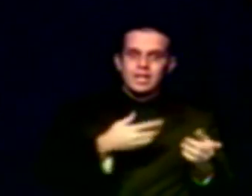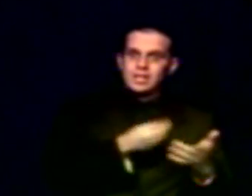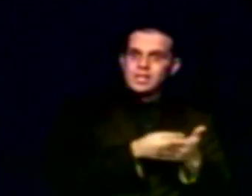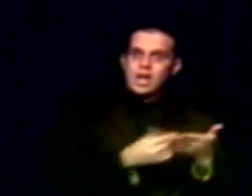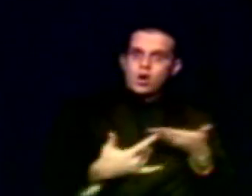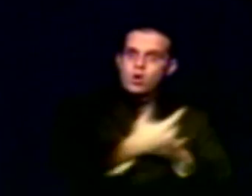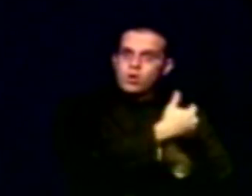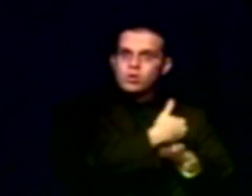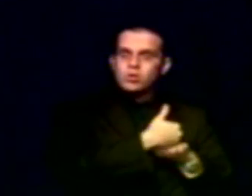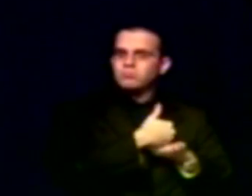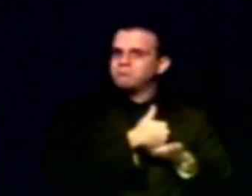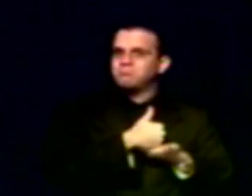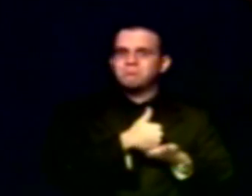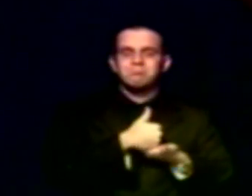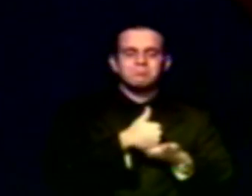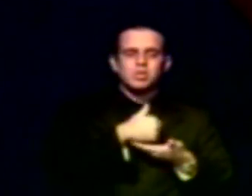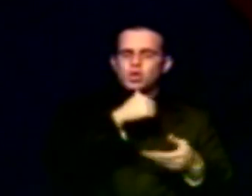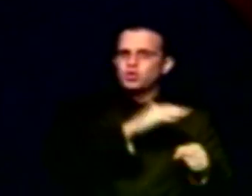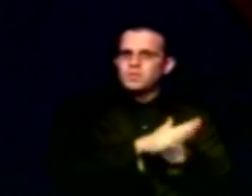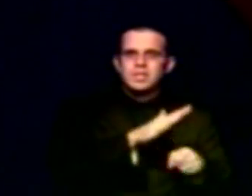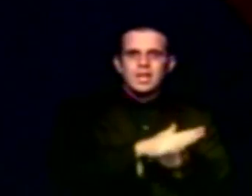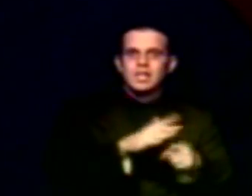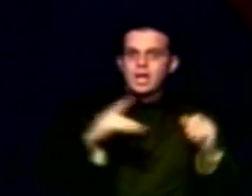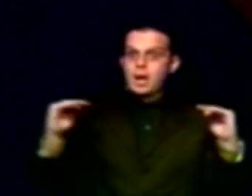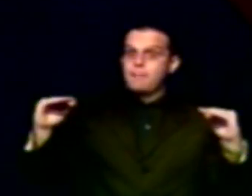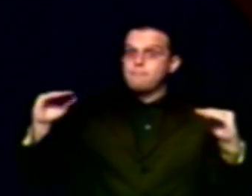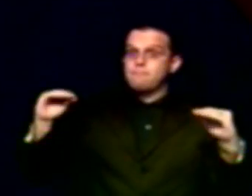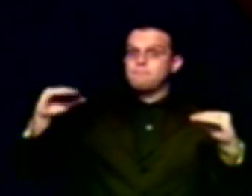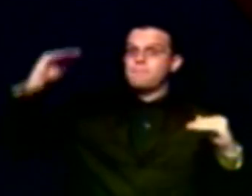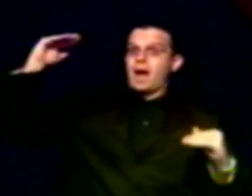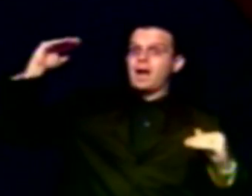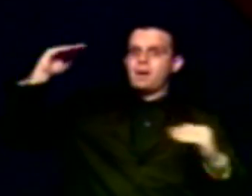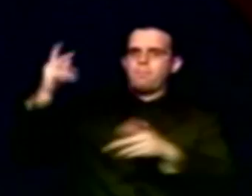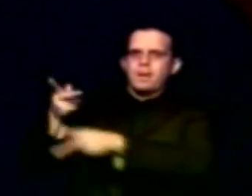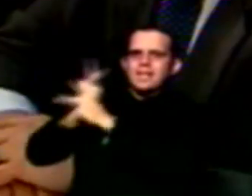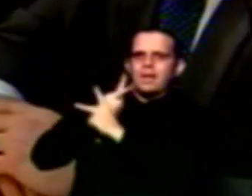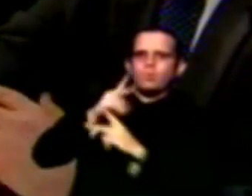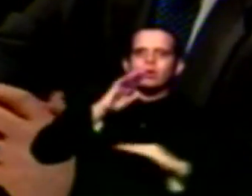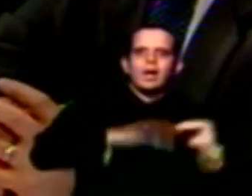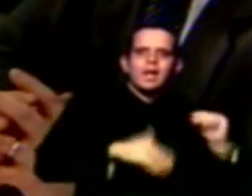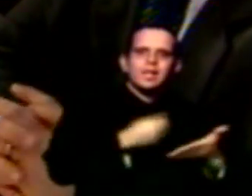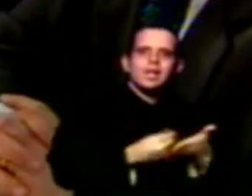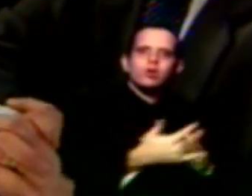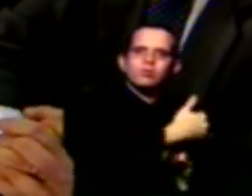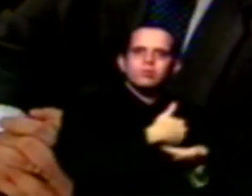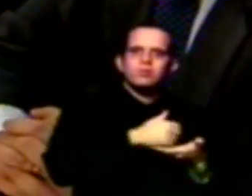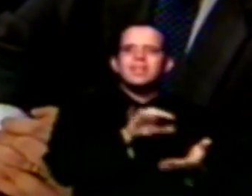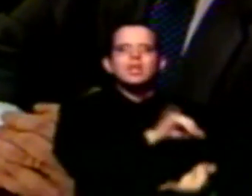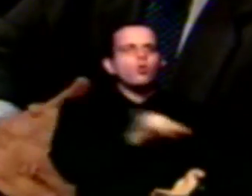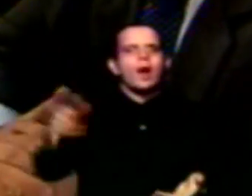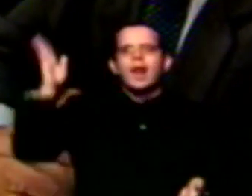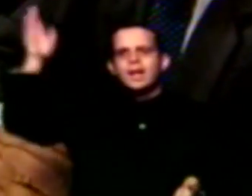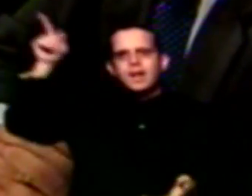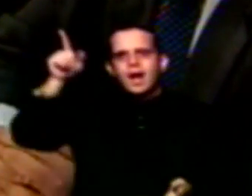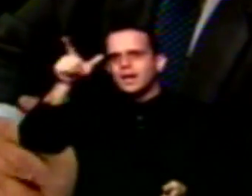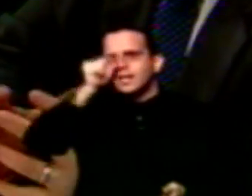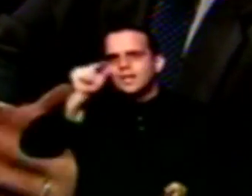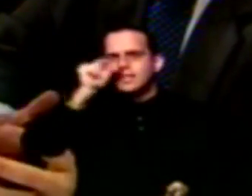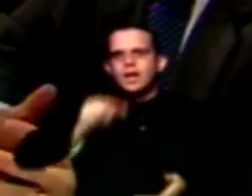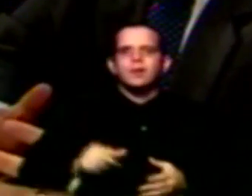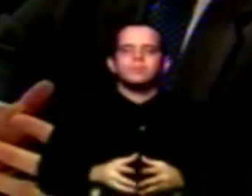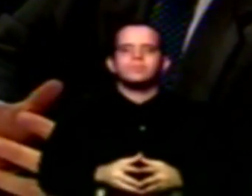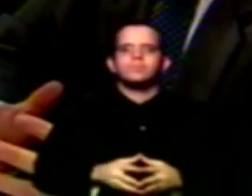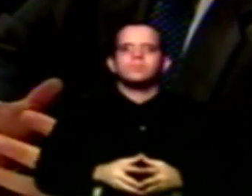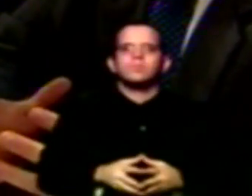Grecia, trayendo las consecuencias nefastas. El presidente del Banco Gubernamental de Fomento negó que el margen prestatario del gobierno esté en su